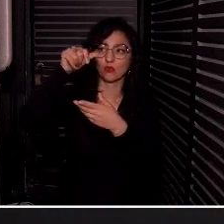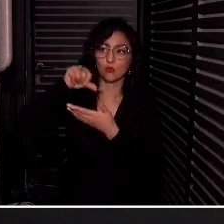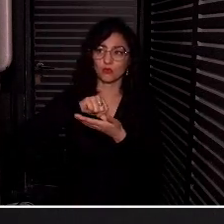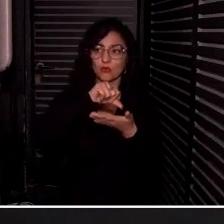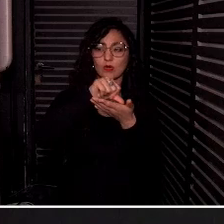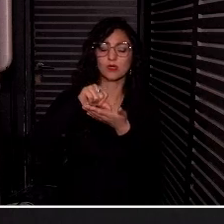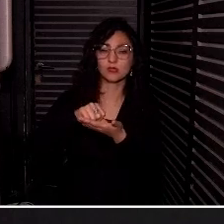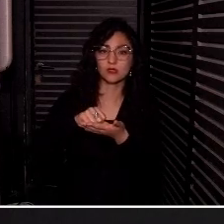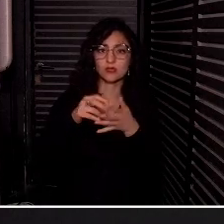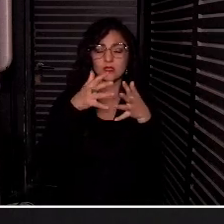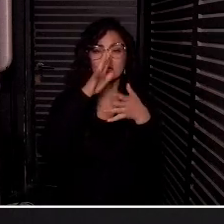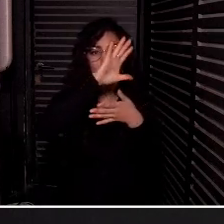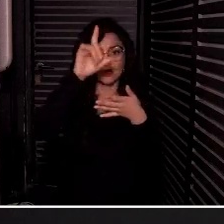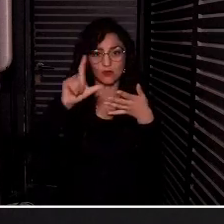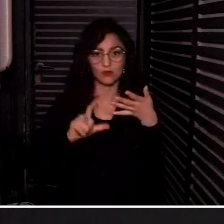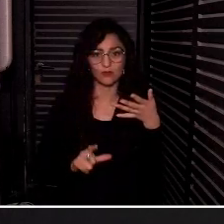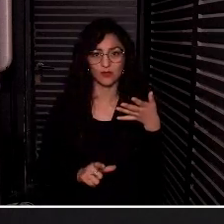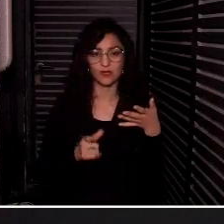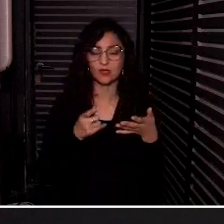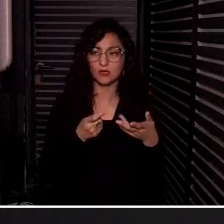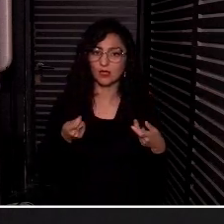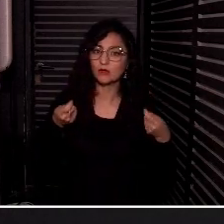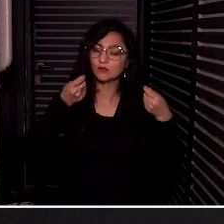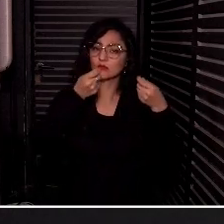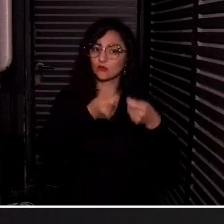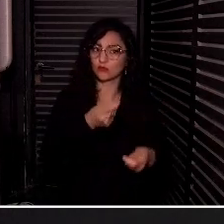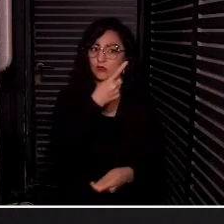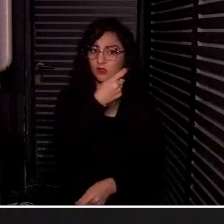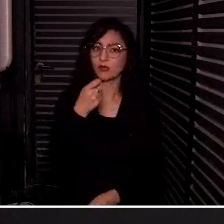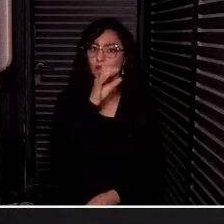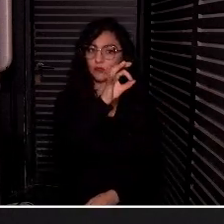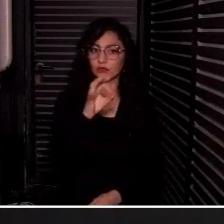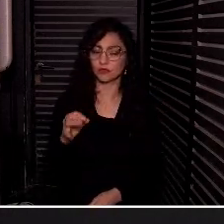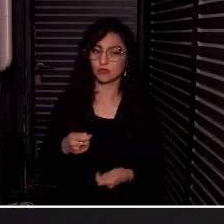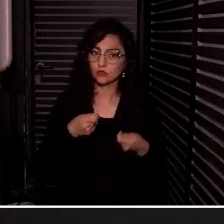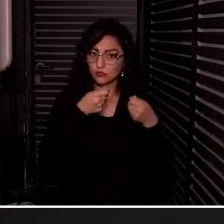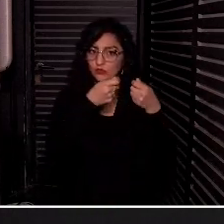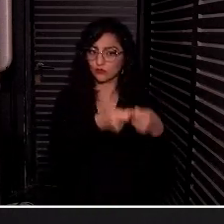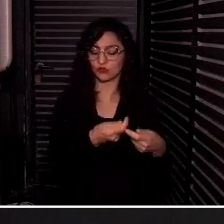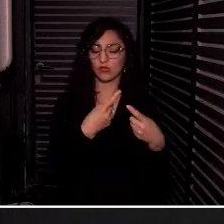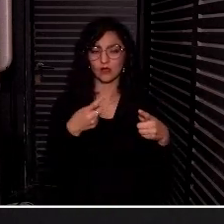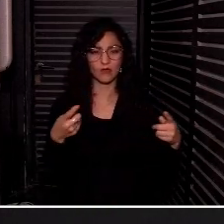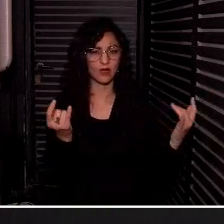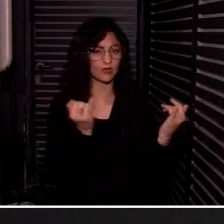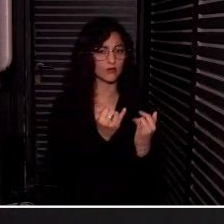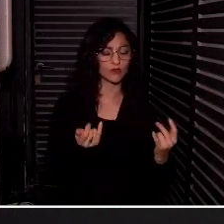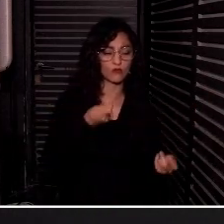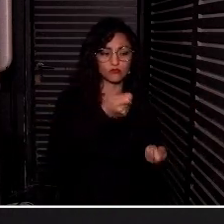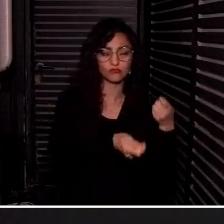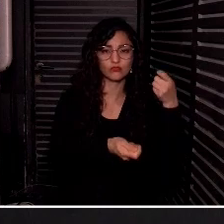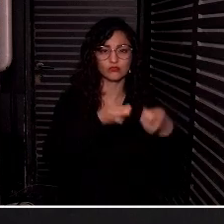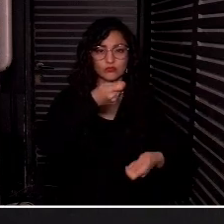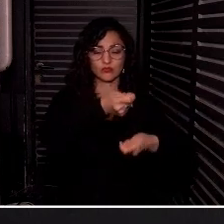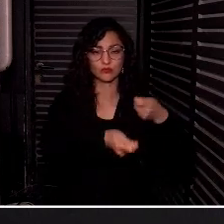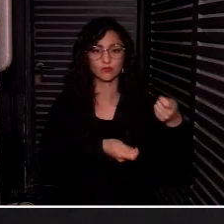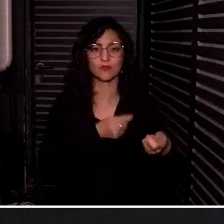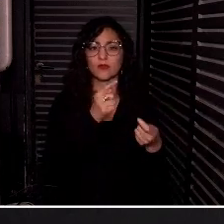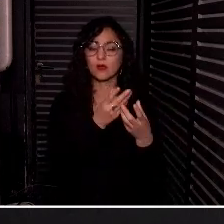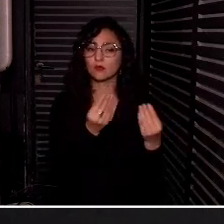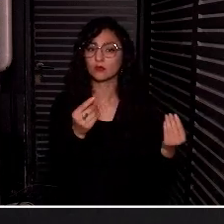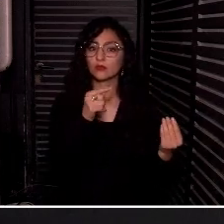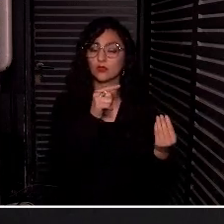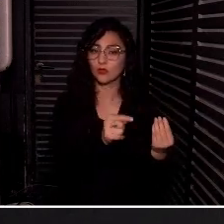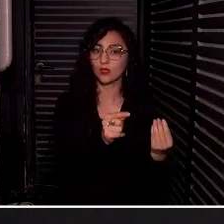latinoamérica que son 100% financiados ya o que tienen distintos tipos de financiamiento en muchos de ellos están bajo el